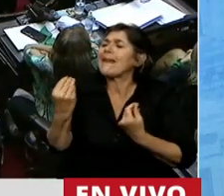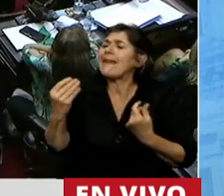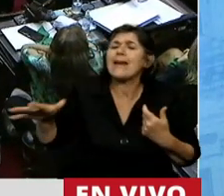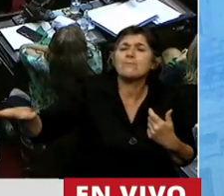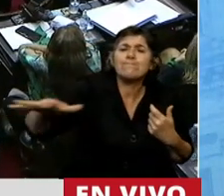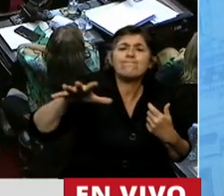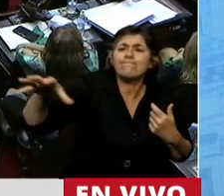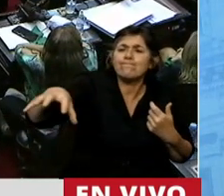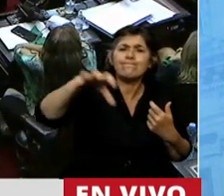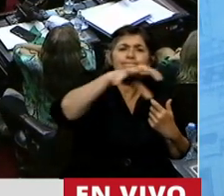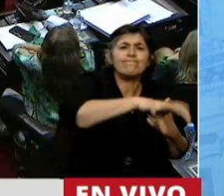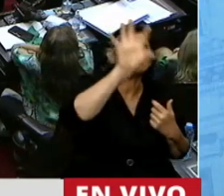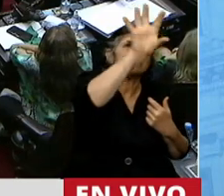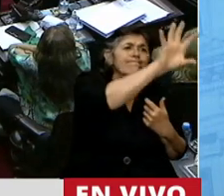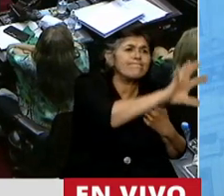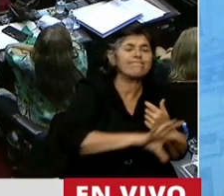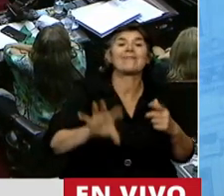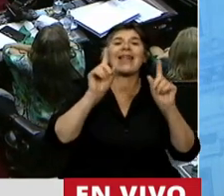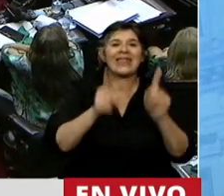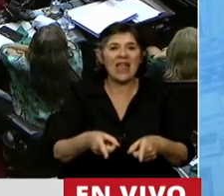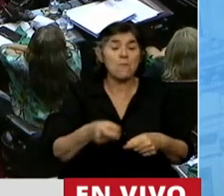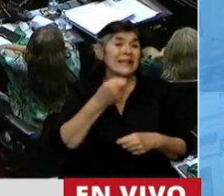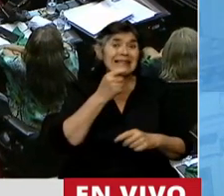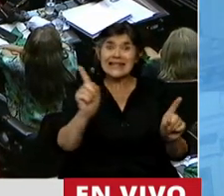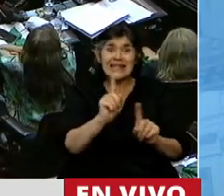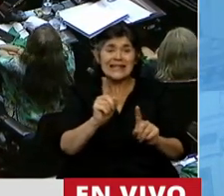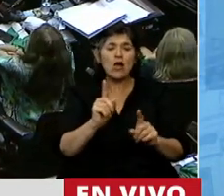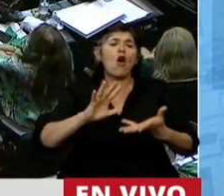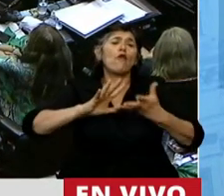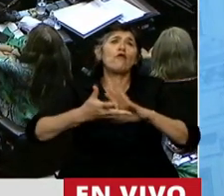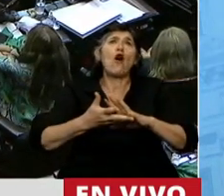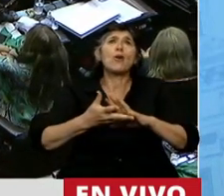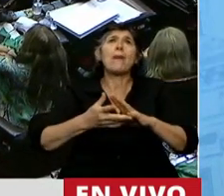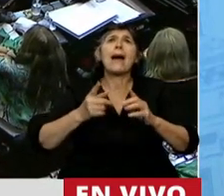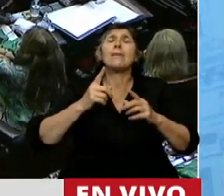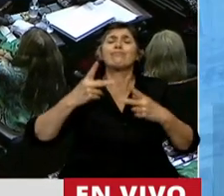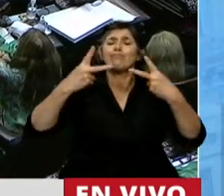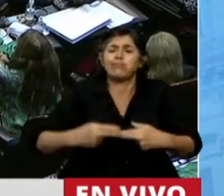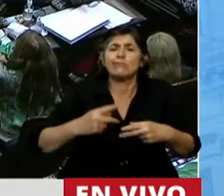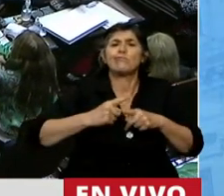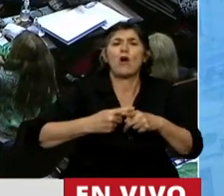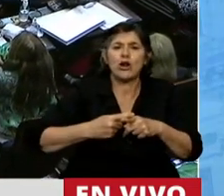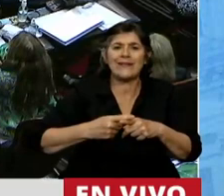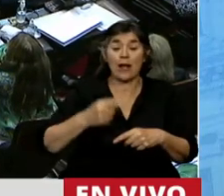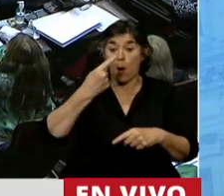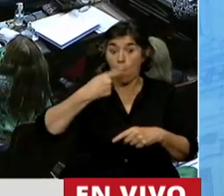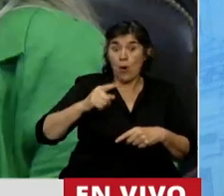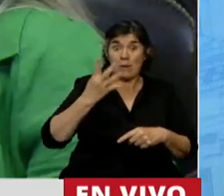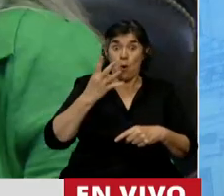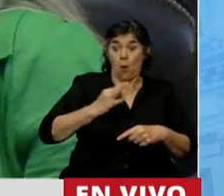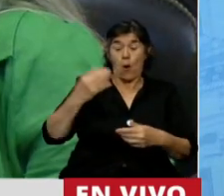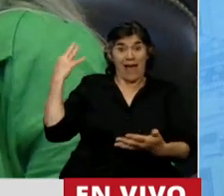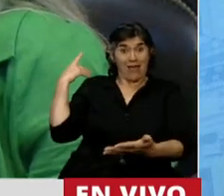todas las políticas de infancia van a quedar a mitad de camino lo vimos estos últimos cuatro años donde eran muchas